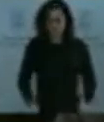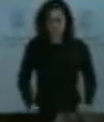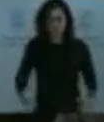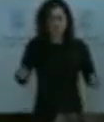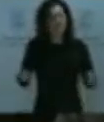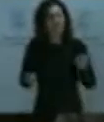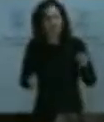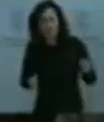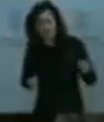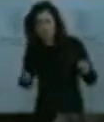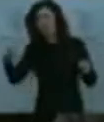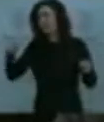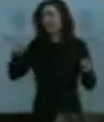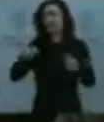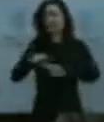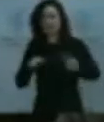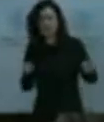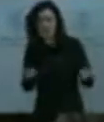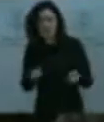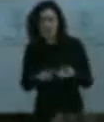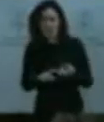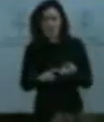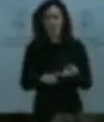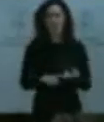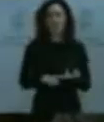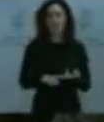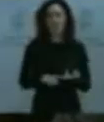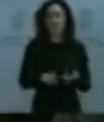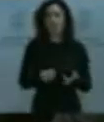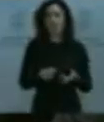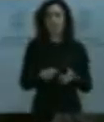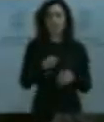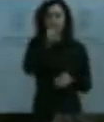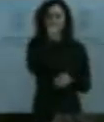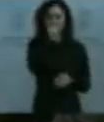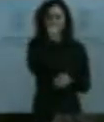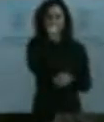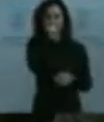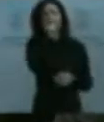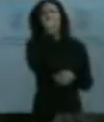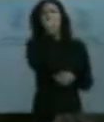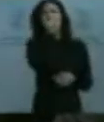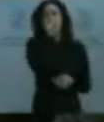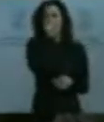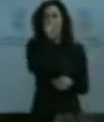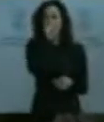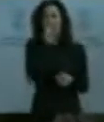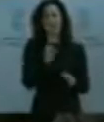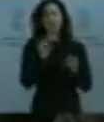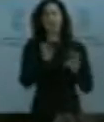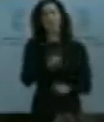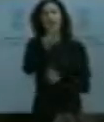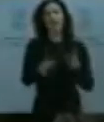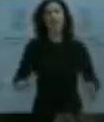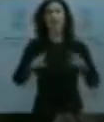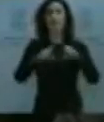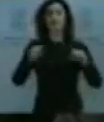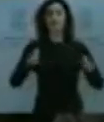regional. No van a salir tampoco de su bolsillo. Van a salir de los bolsillos de todos los asturianos.